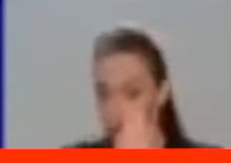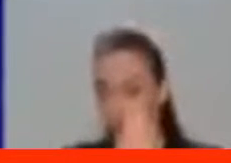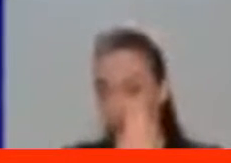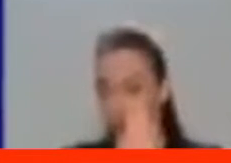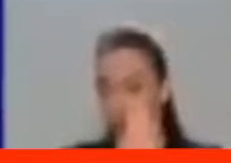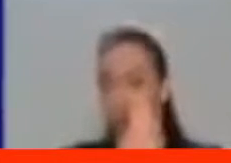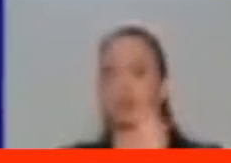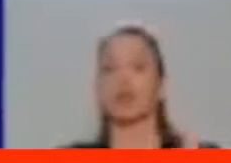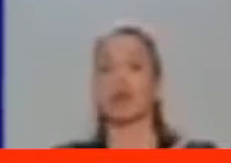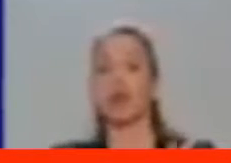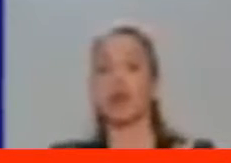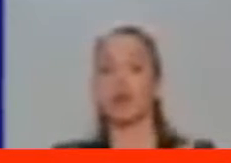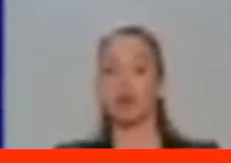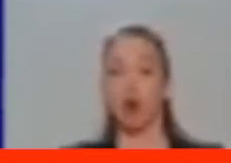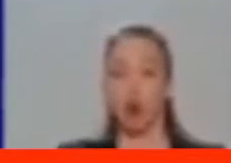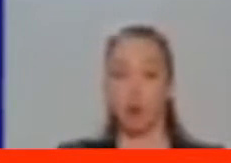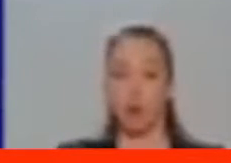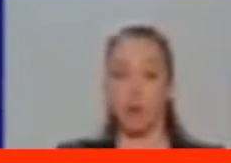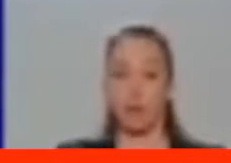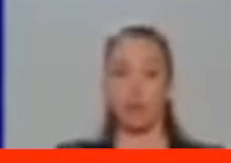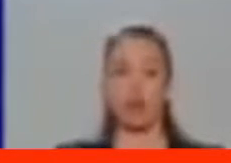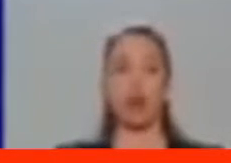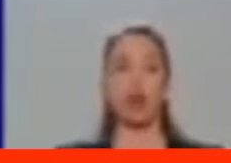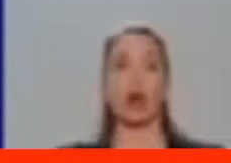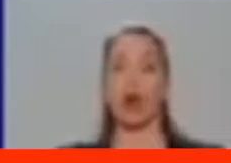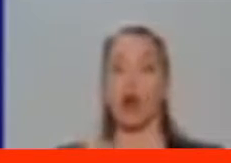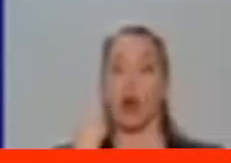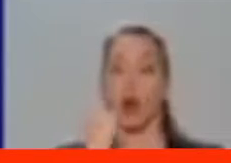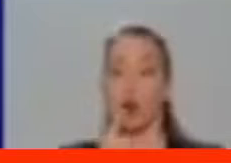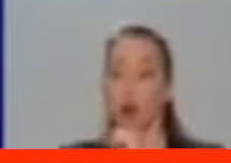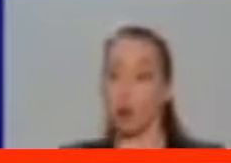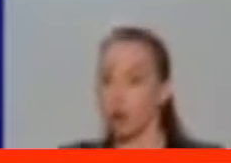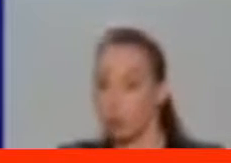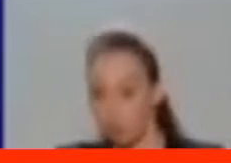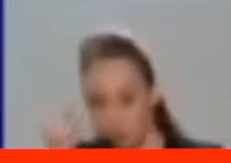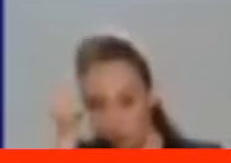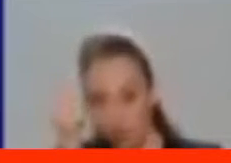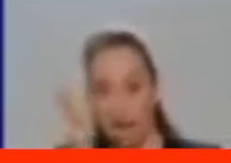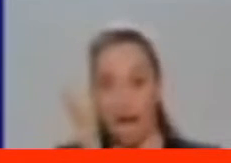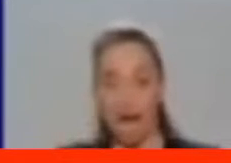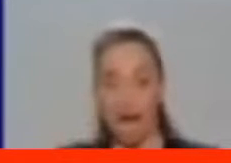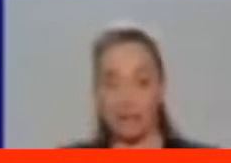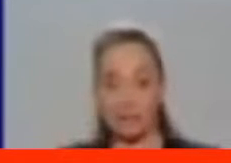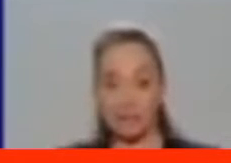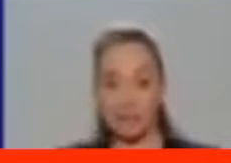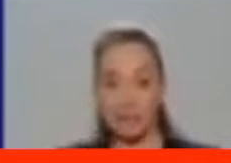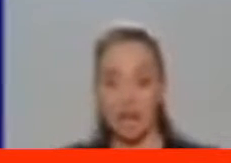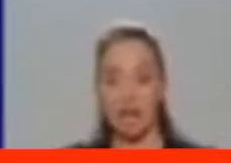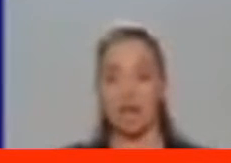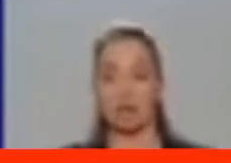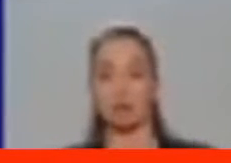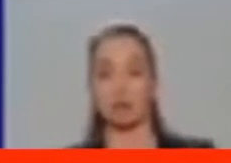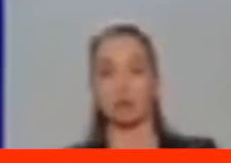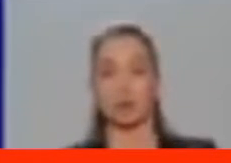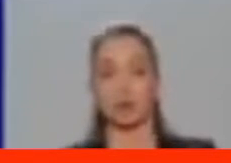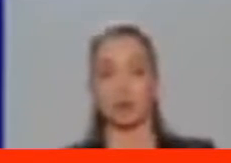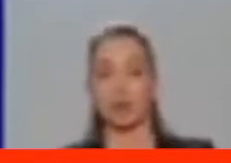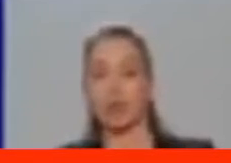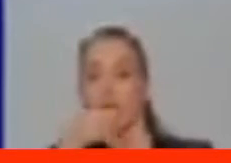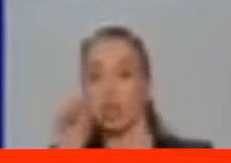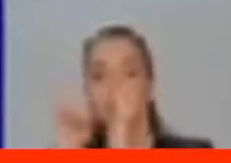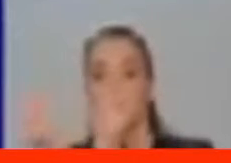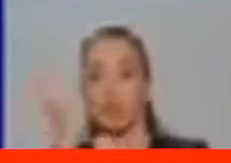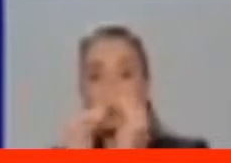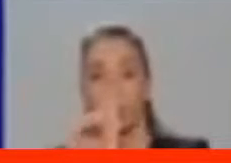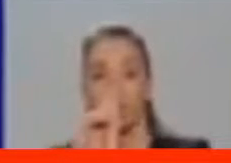es un gobierno que no va a durar más de un año y medio, a nuestro entender, hasta que se ponga en consonancia con lo que plantee la